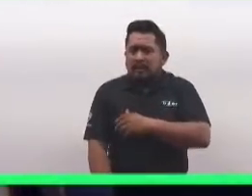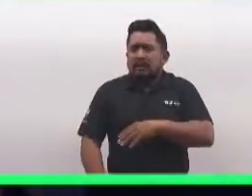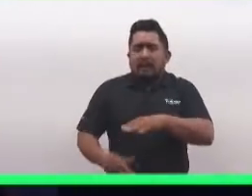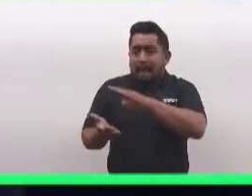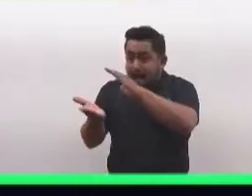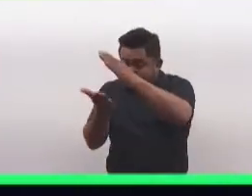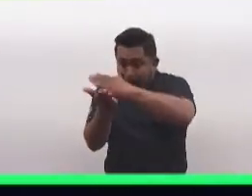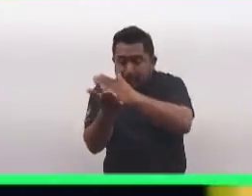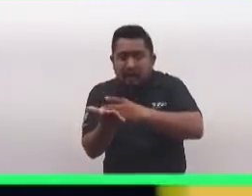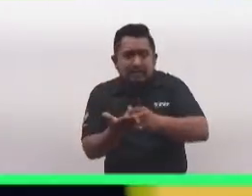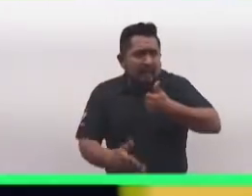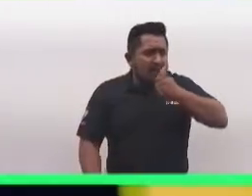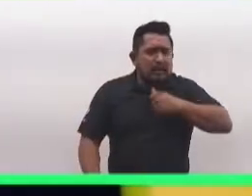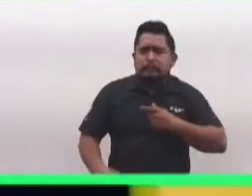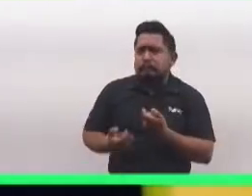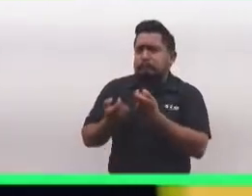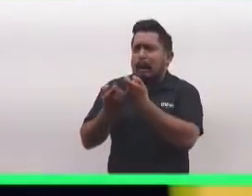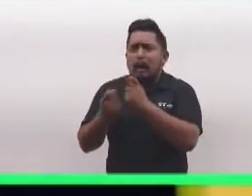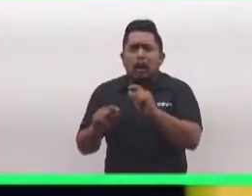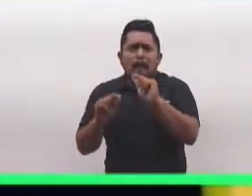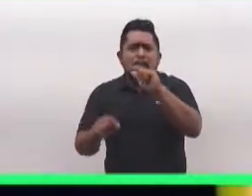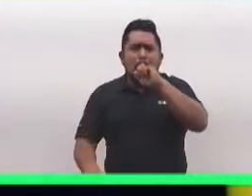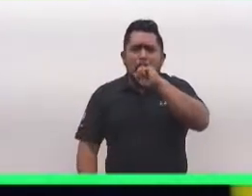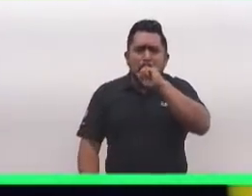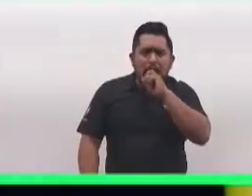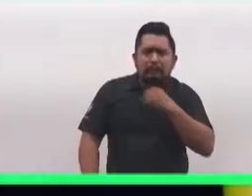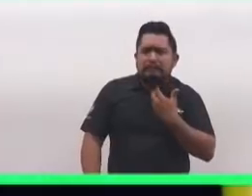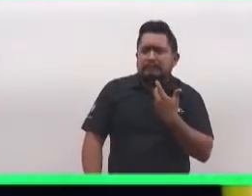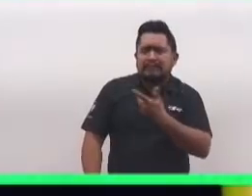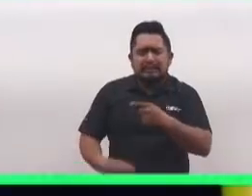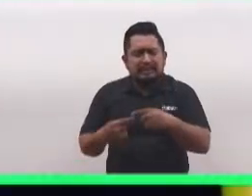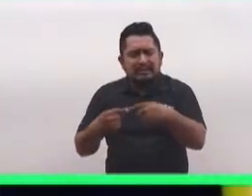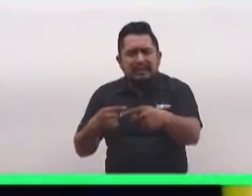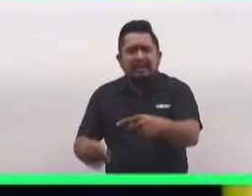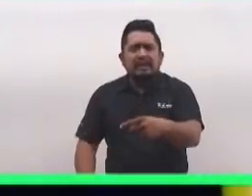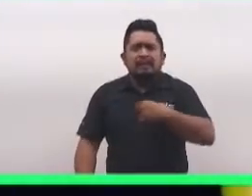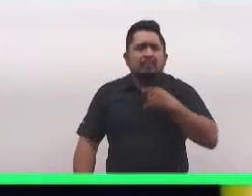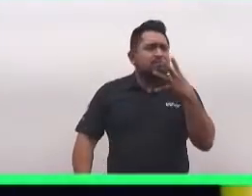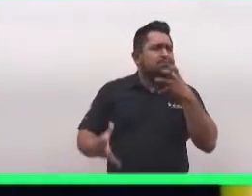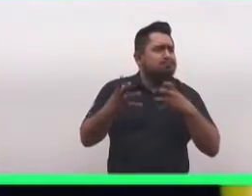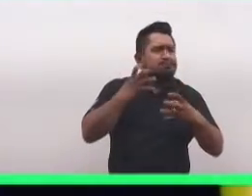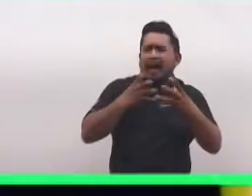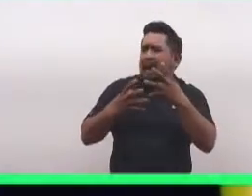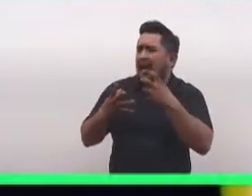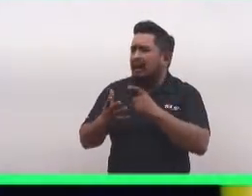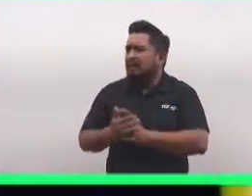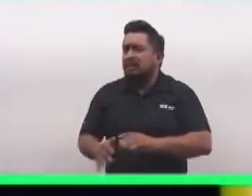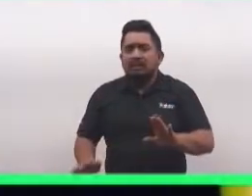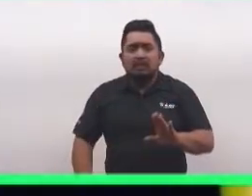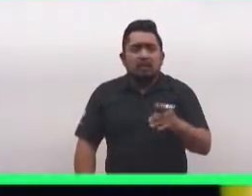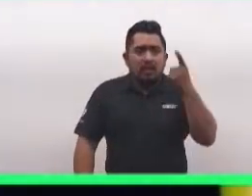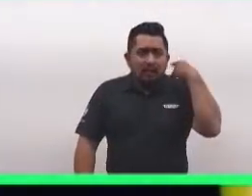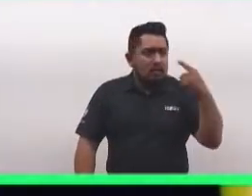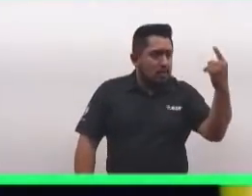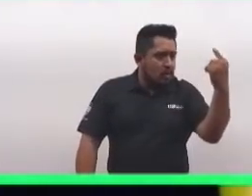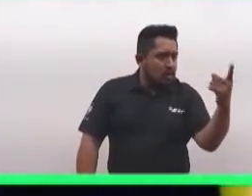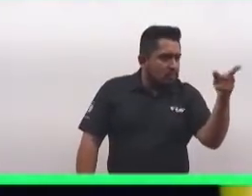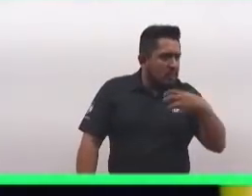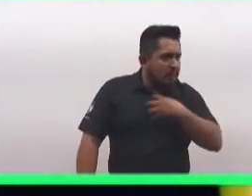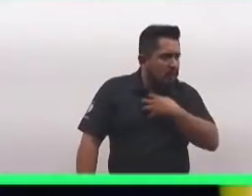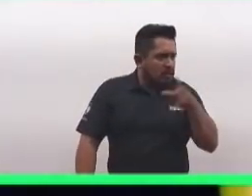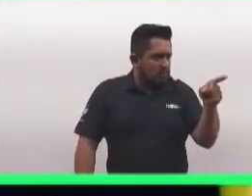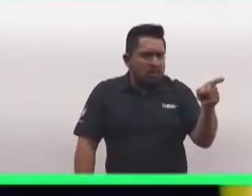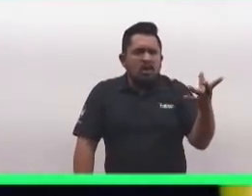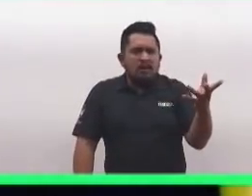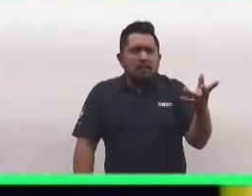a nuestro el tiempo escasos a nuestro el tiempo el y pidiã andamos el tiempo añorando no nunca tenemos y la gente que ve que tiene se enoja pero